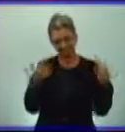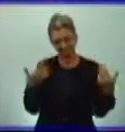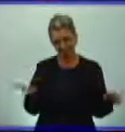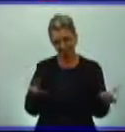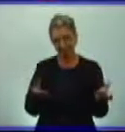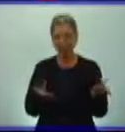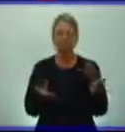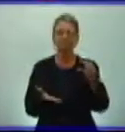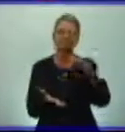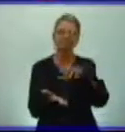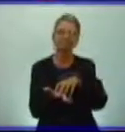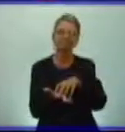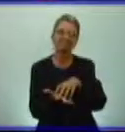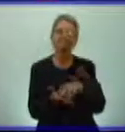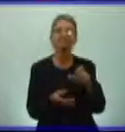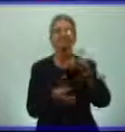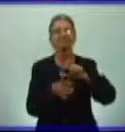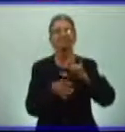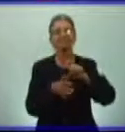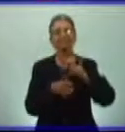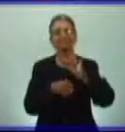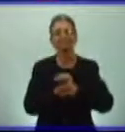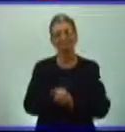la ciudad y el campo.